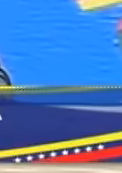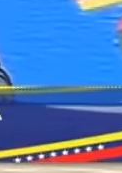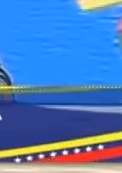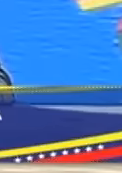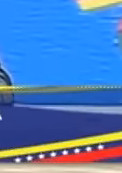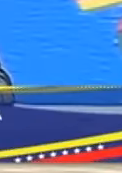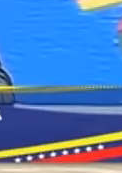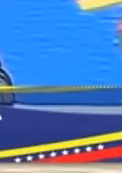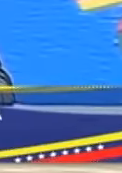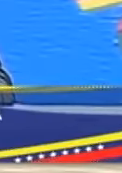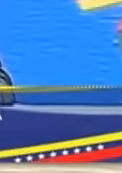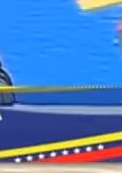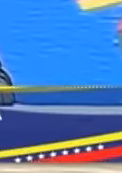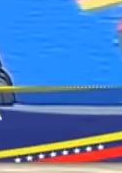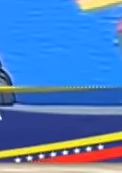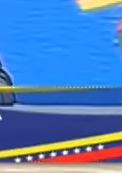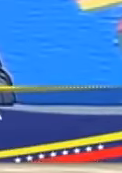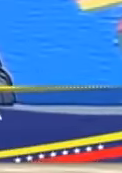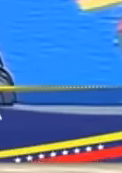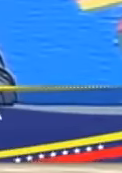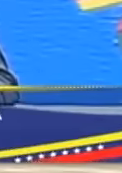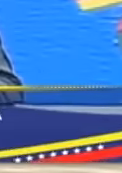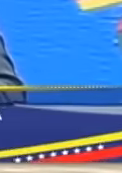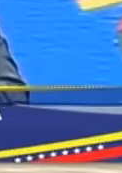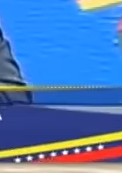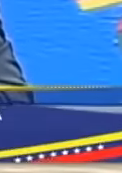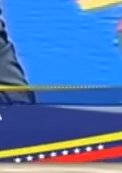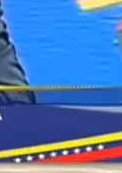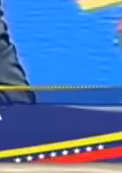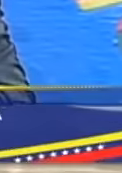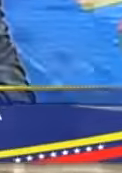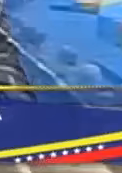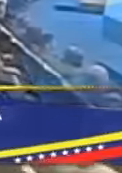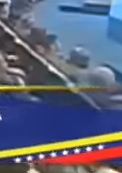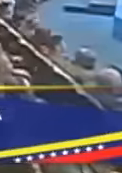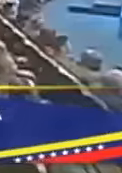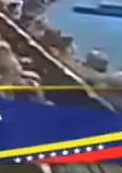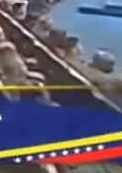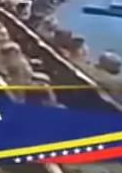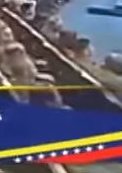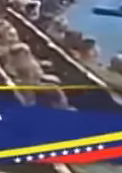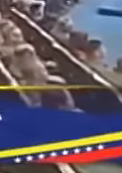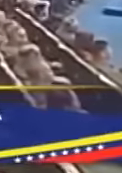Decía uno cuando muchacho, si mal no recuerdo,